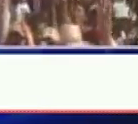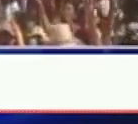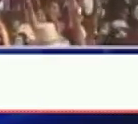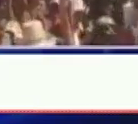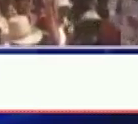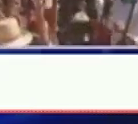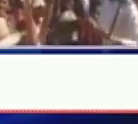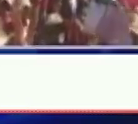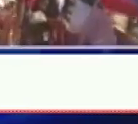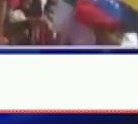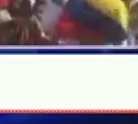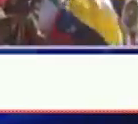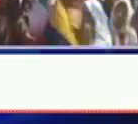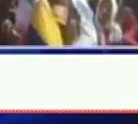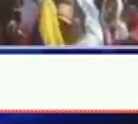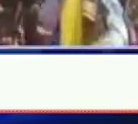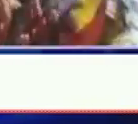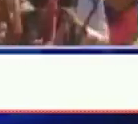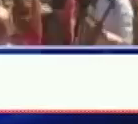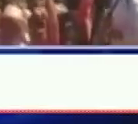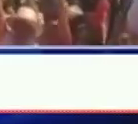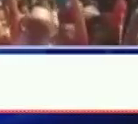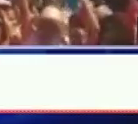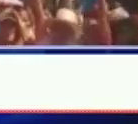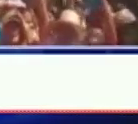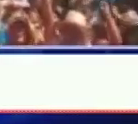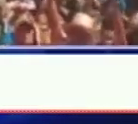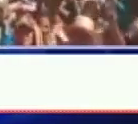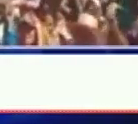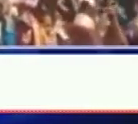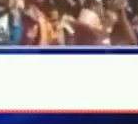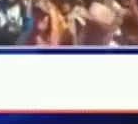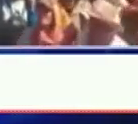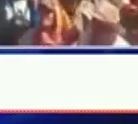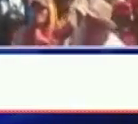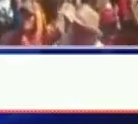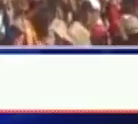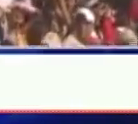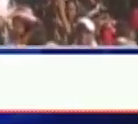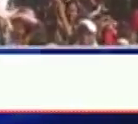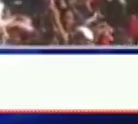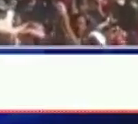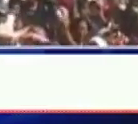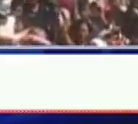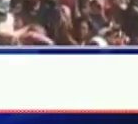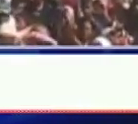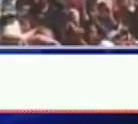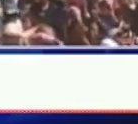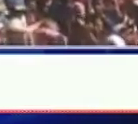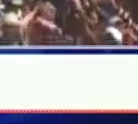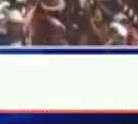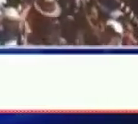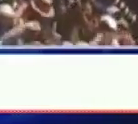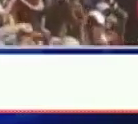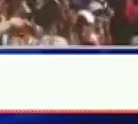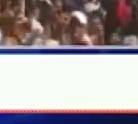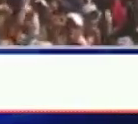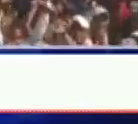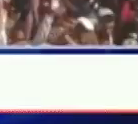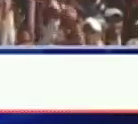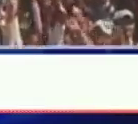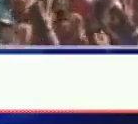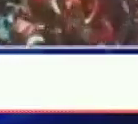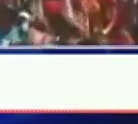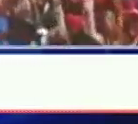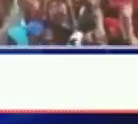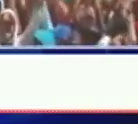bendiciones este la frontera que va por toda la zona del zulia con colombia para que lo sepa